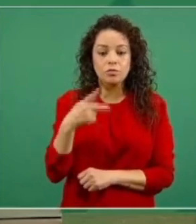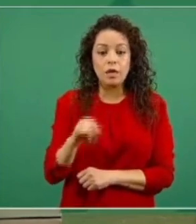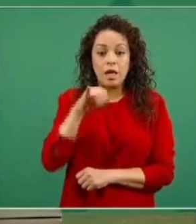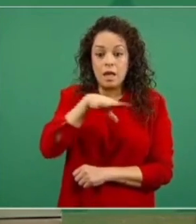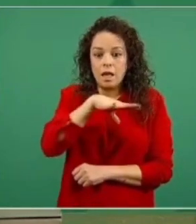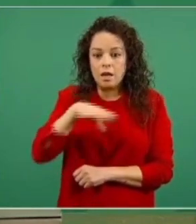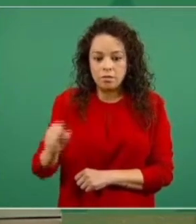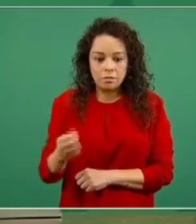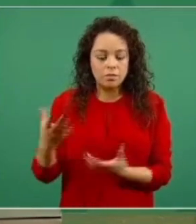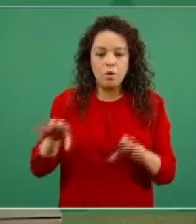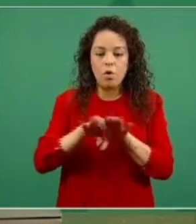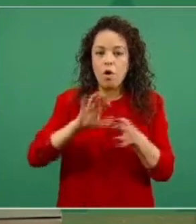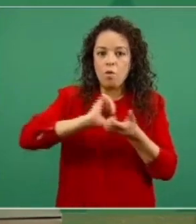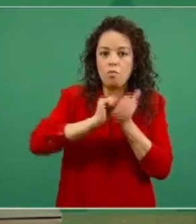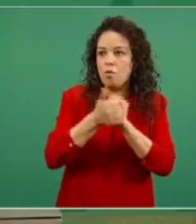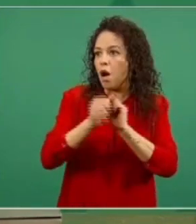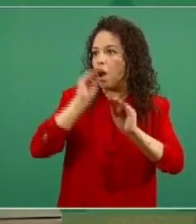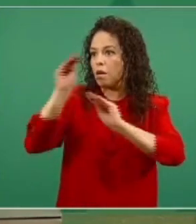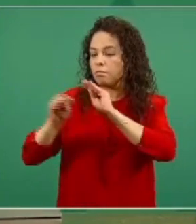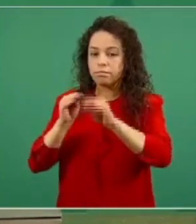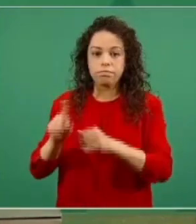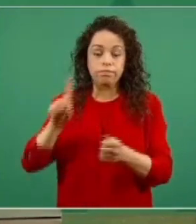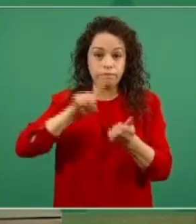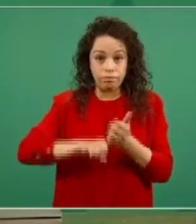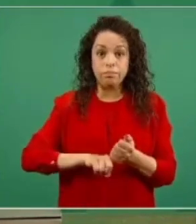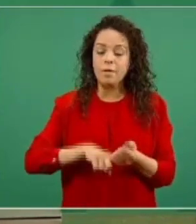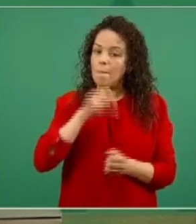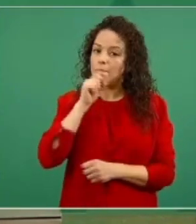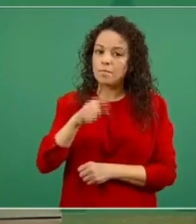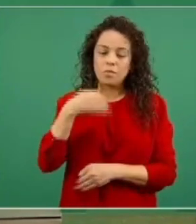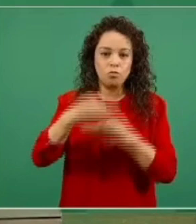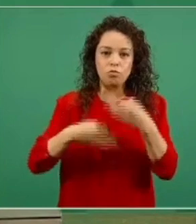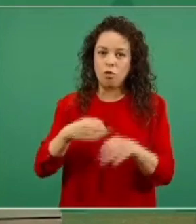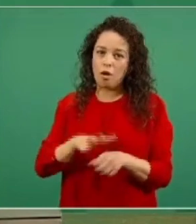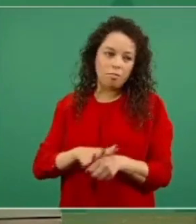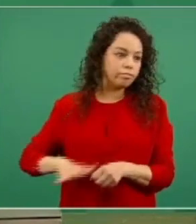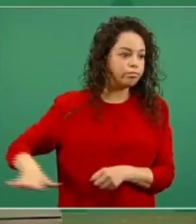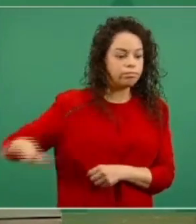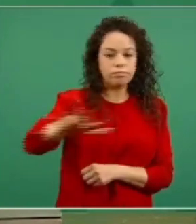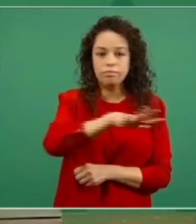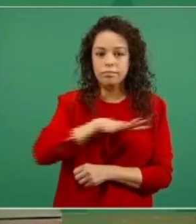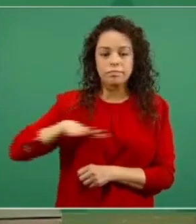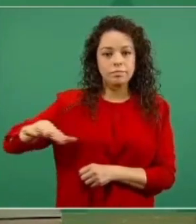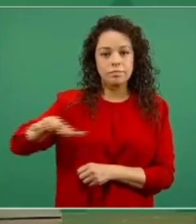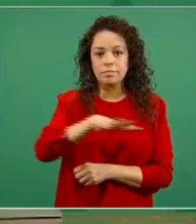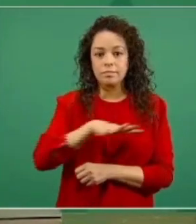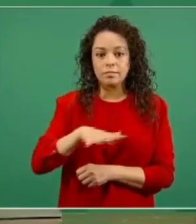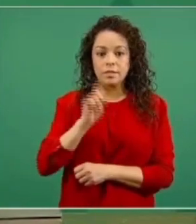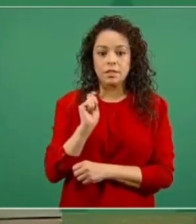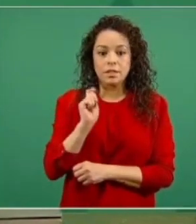pues representa la expansión también de las capacidades de atención de todo el sector, dado también